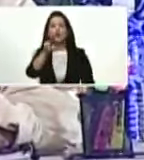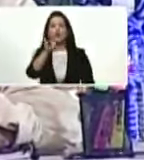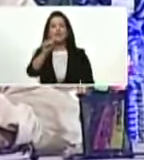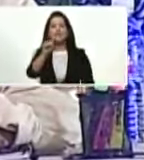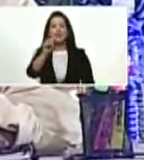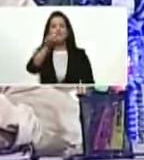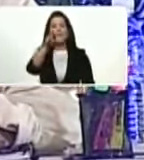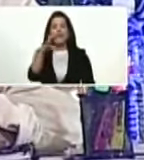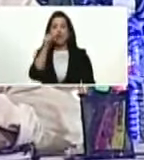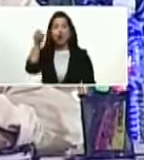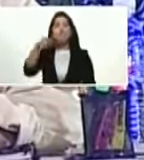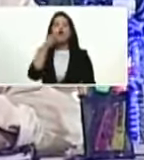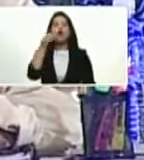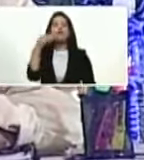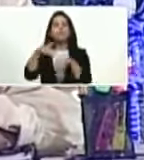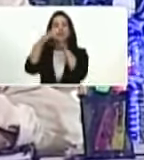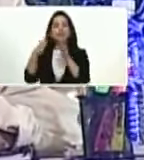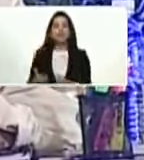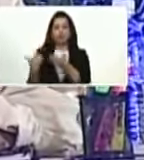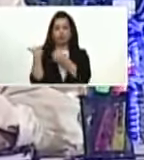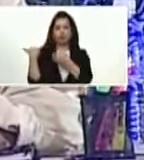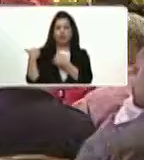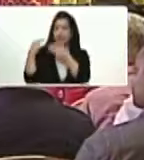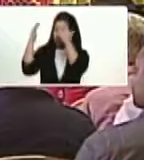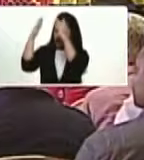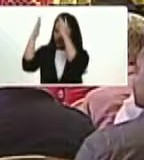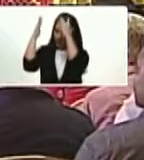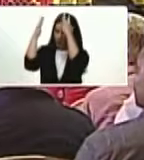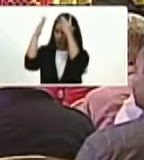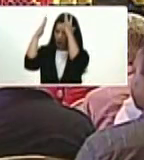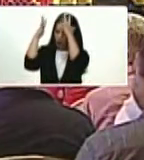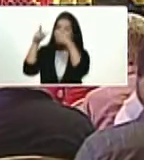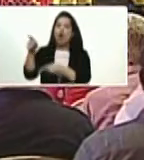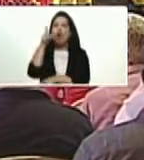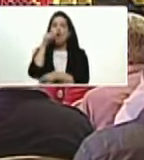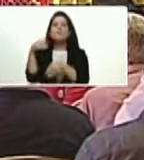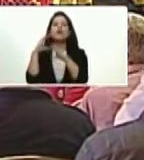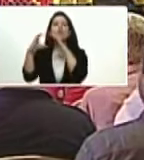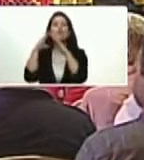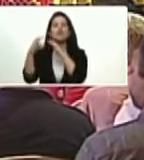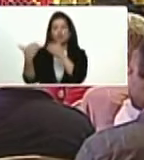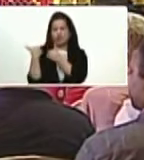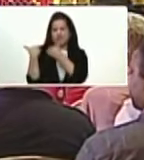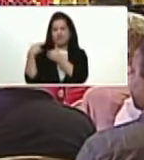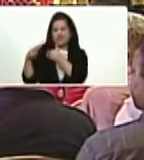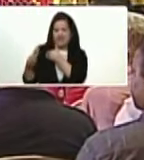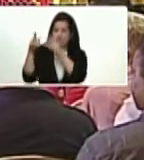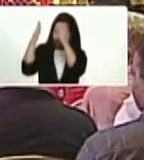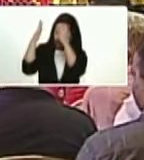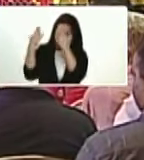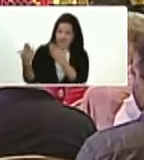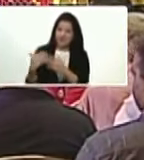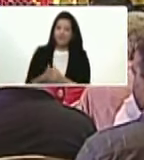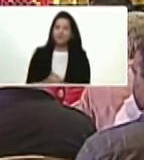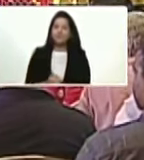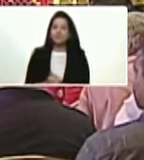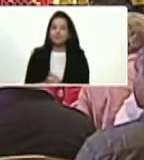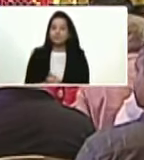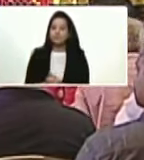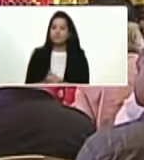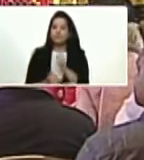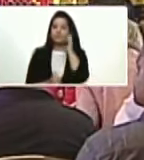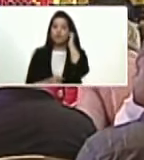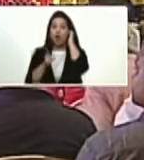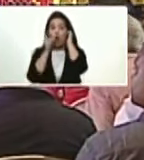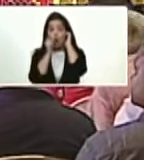joven ministro. Un aplauso, Luis José Marcano, ministro de Comunicación e Información de